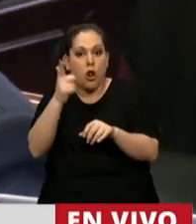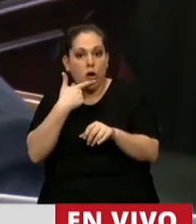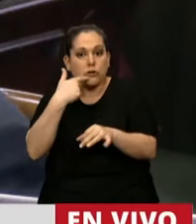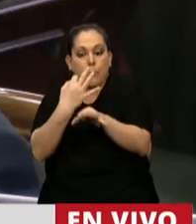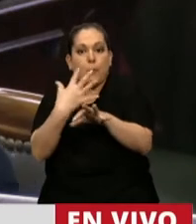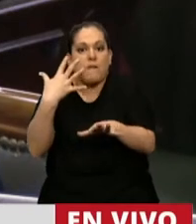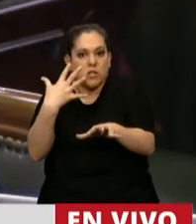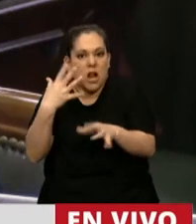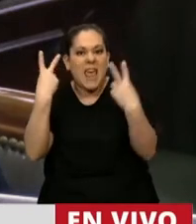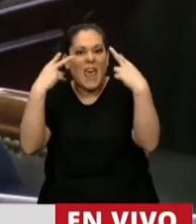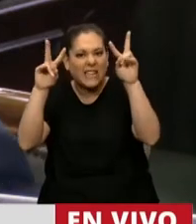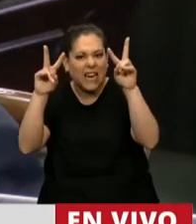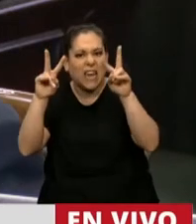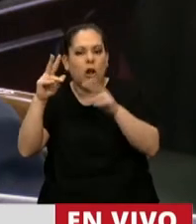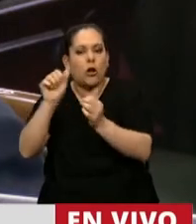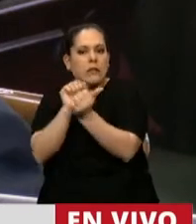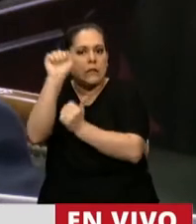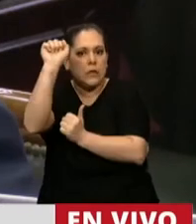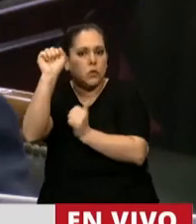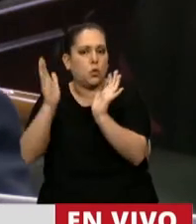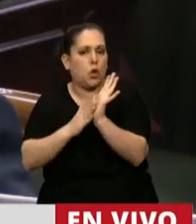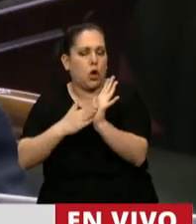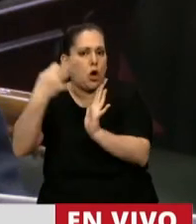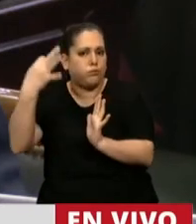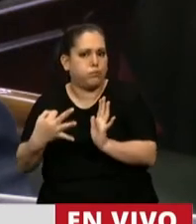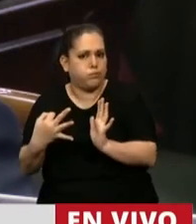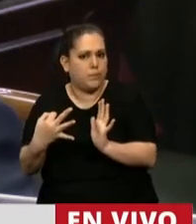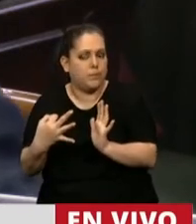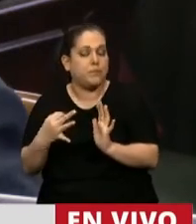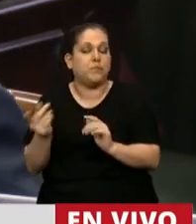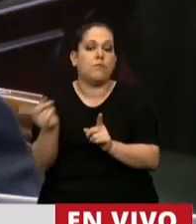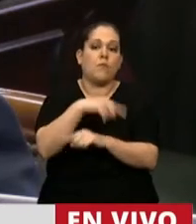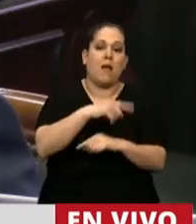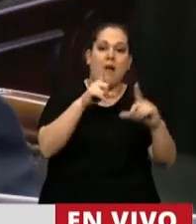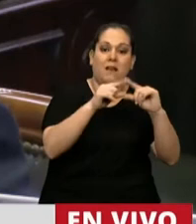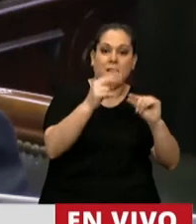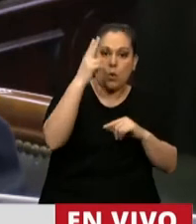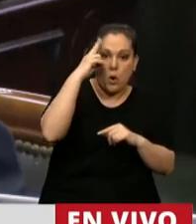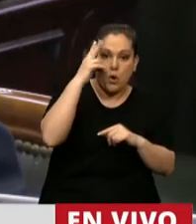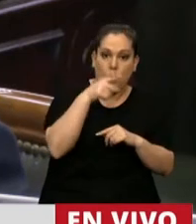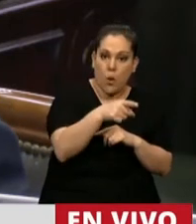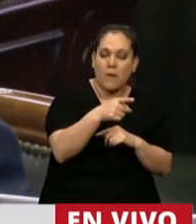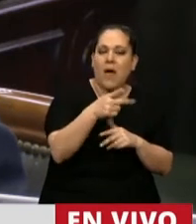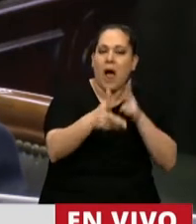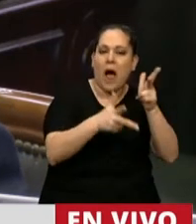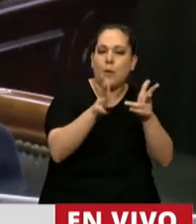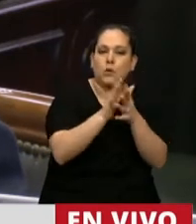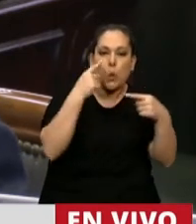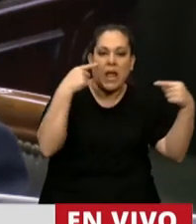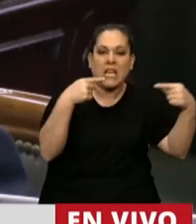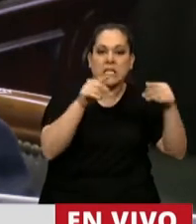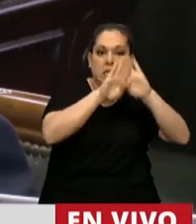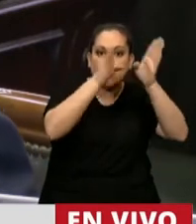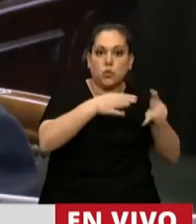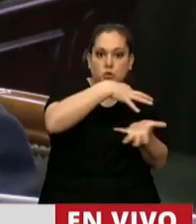título equivalente. Y hay un, y en el artículo 9, cuando se refiere a las instituciones, en el artículo